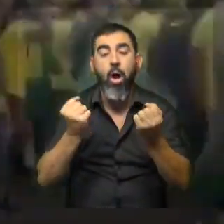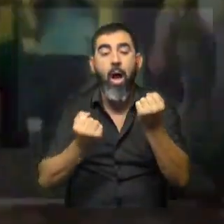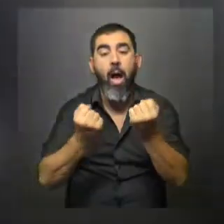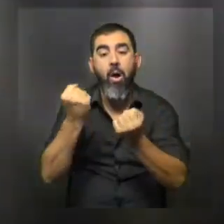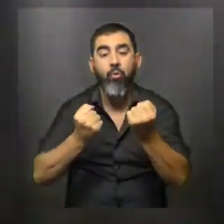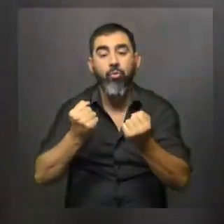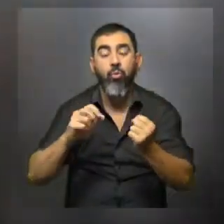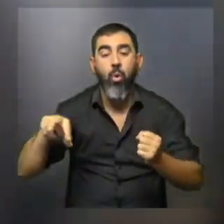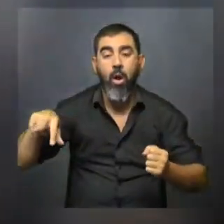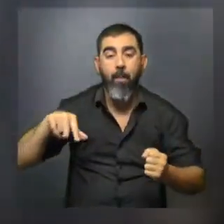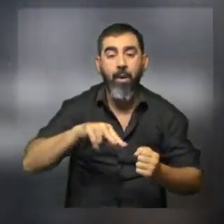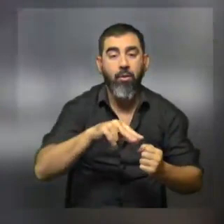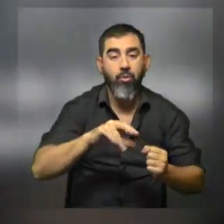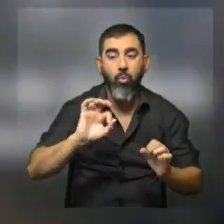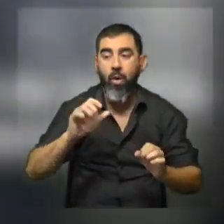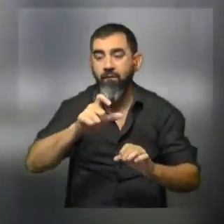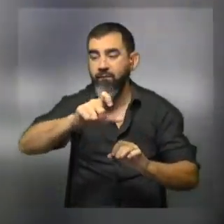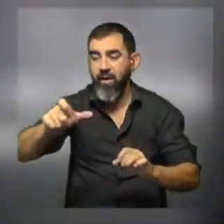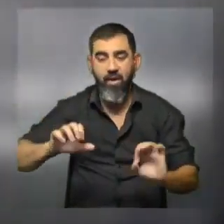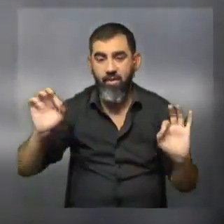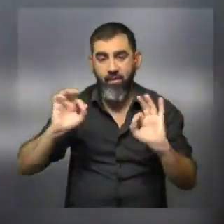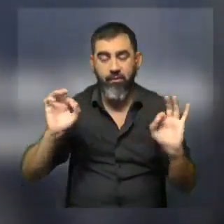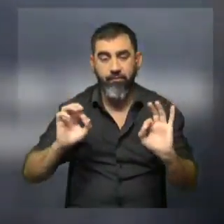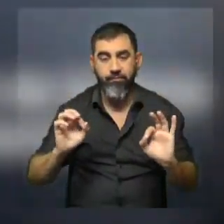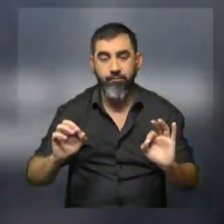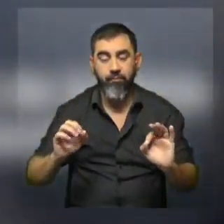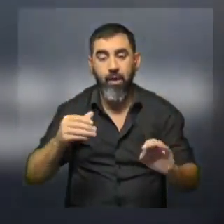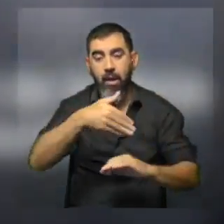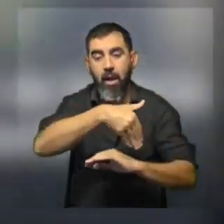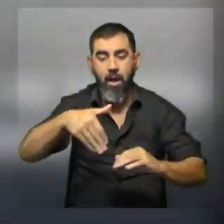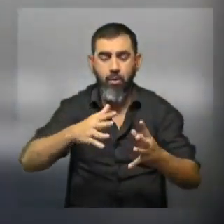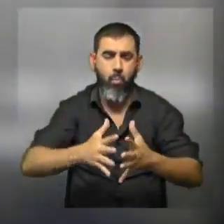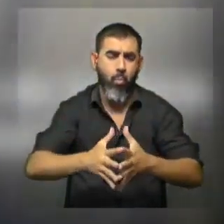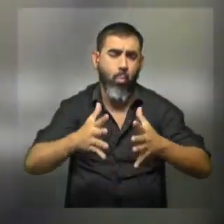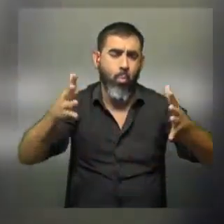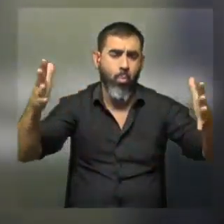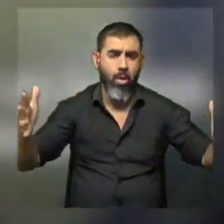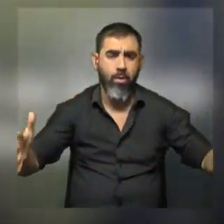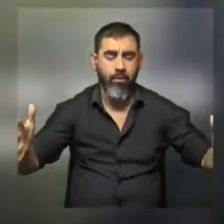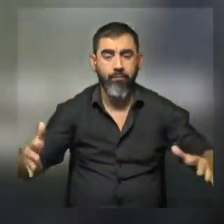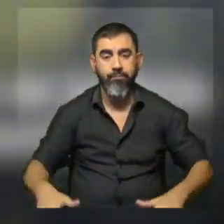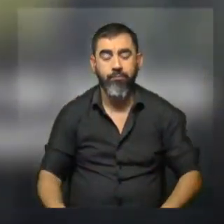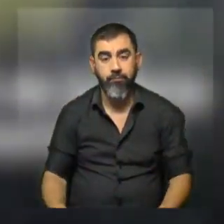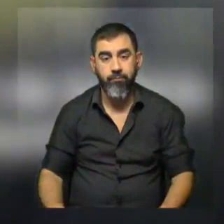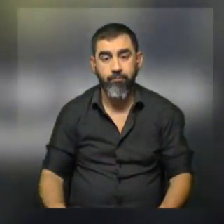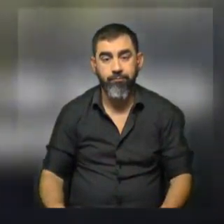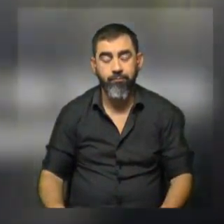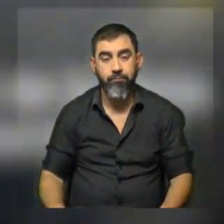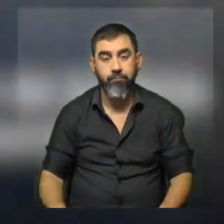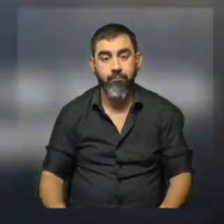tránsito caminando, ¿no? No tiene casi veredas, son avenidas muy, muy amplias, muy anchas. Tiene